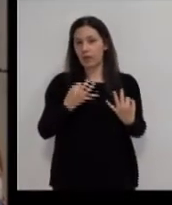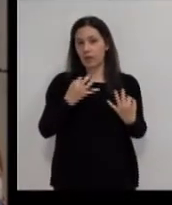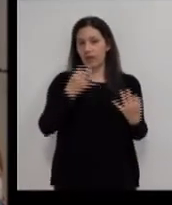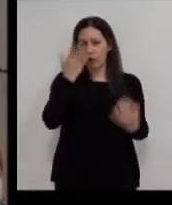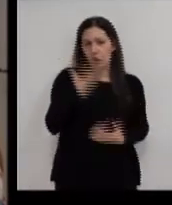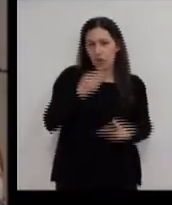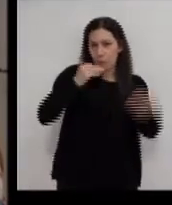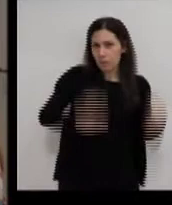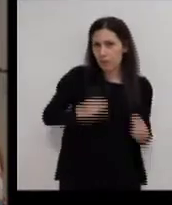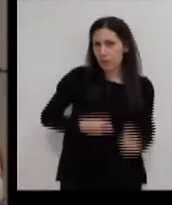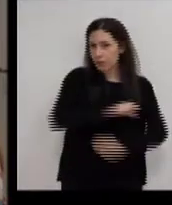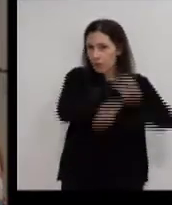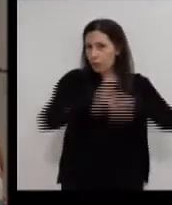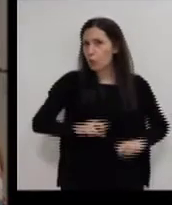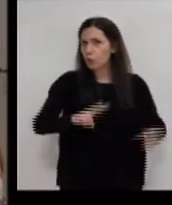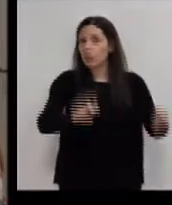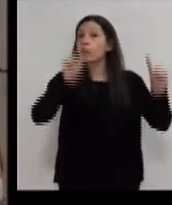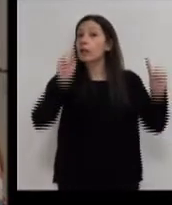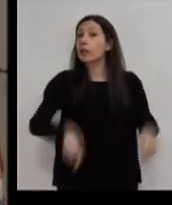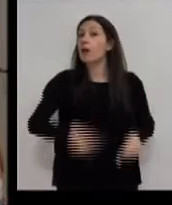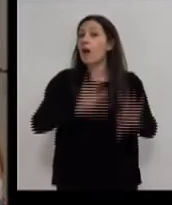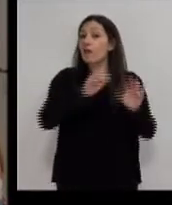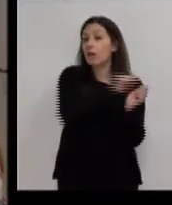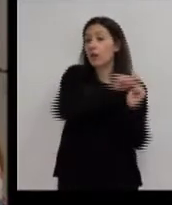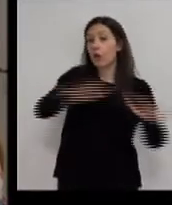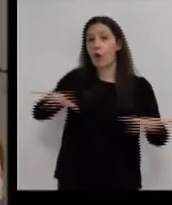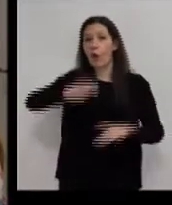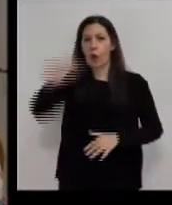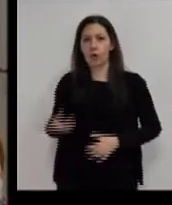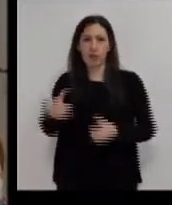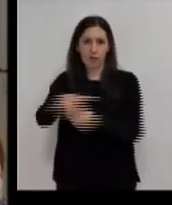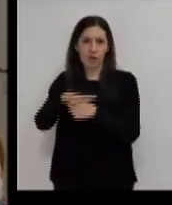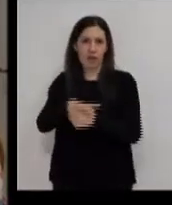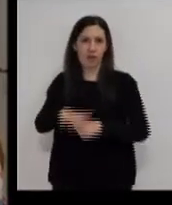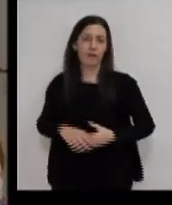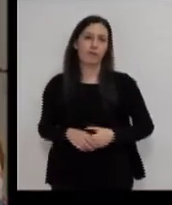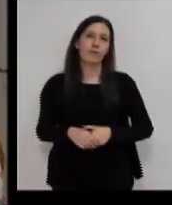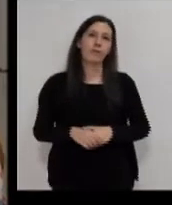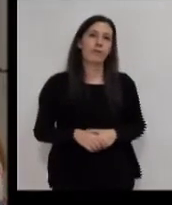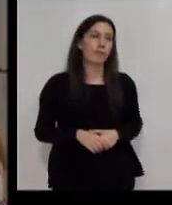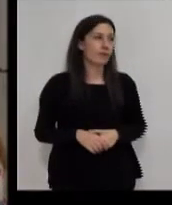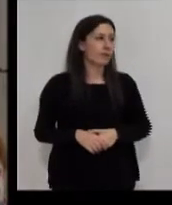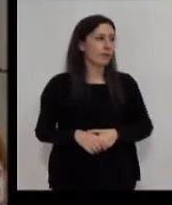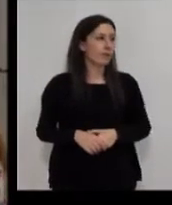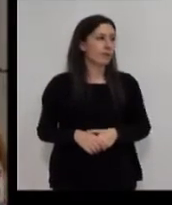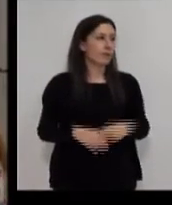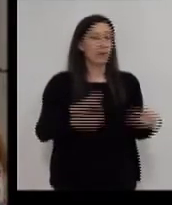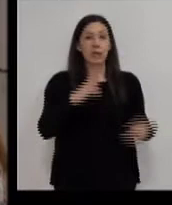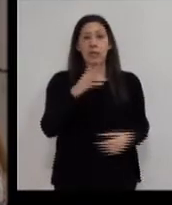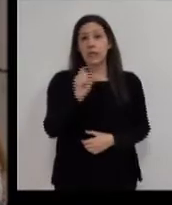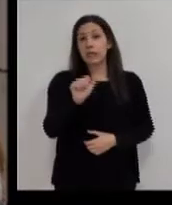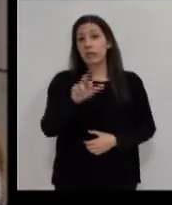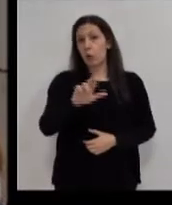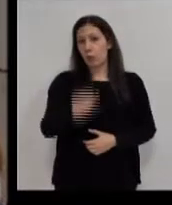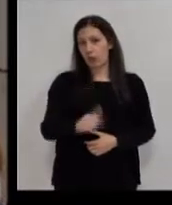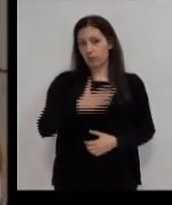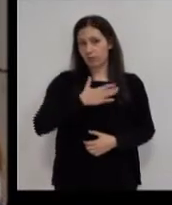las TIC, porque nos permite ser especialistas en un tema, pero a la vez transversalizarlo a todas las áreas. Muy